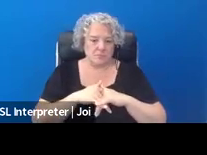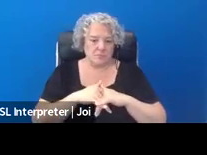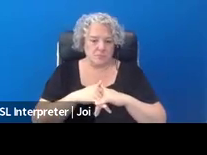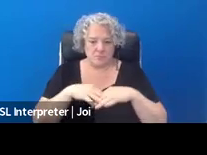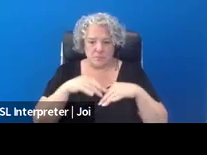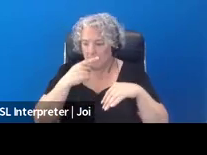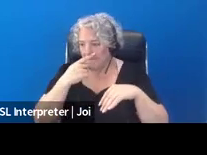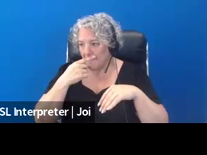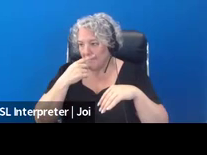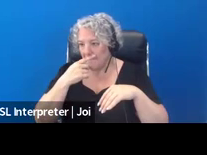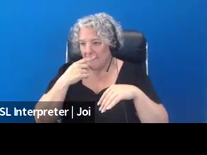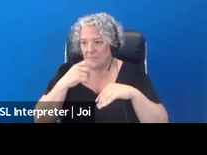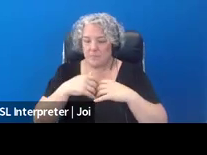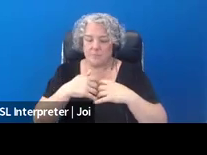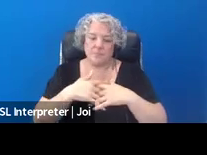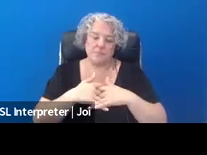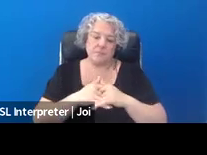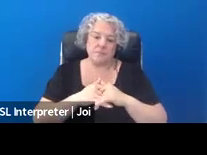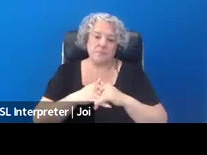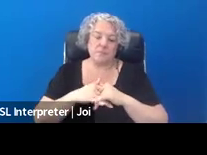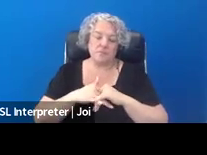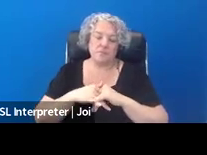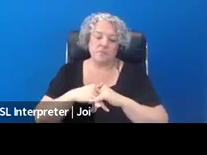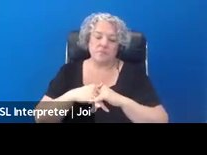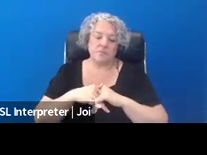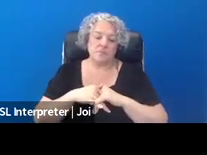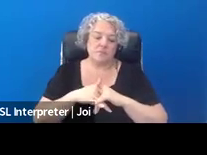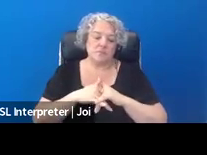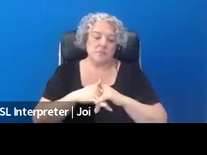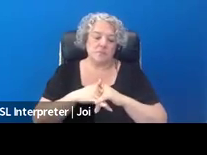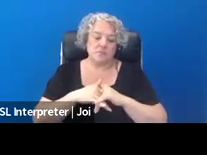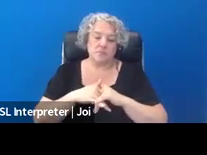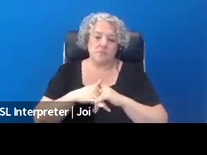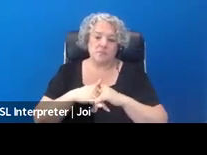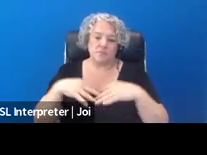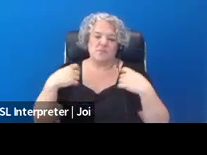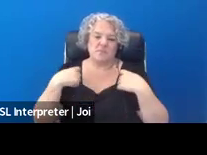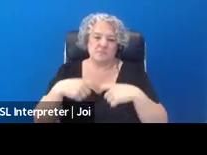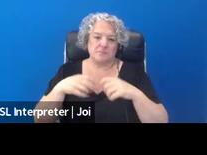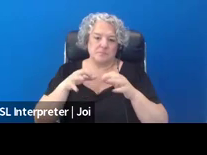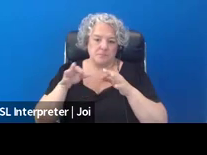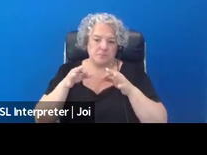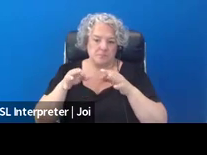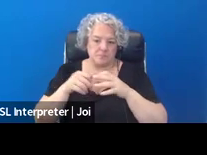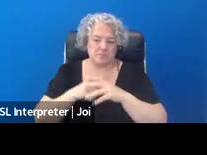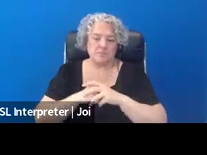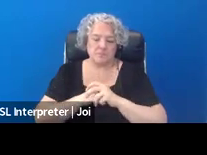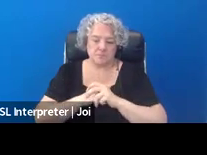hablar a un ritmo moderado, tomando pausas, respirando, para que les podamos seguir el ritmo e interpretar su mensaje